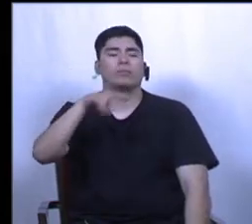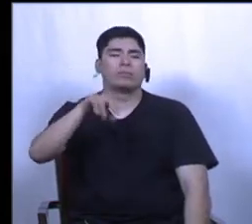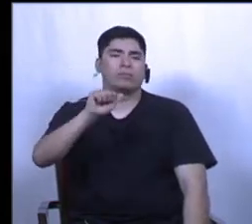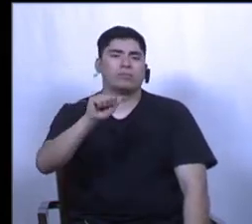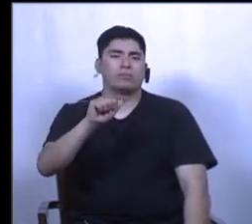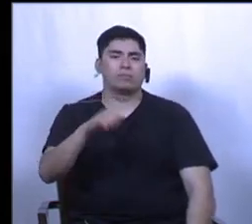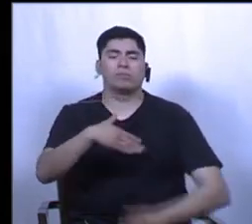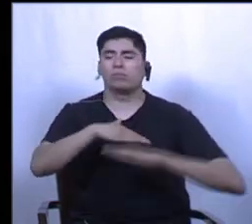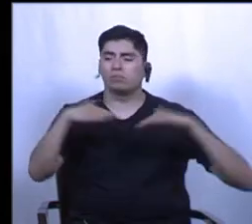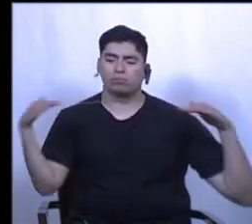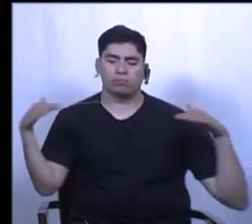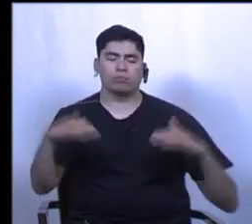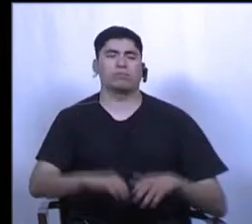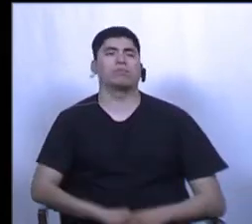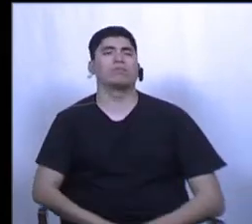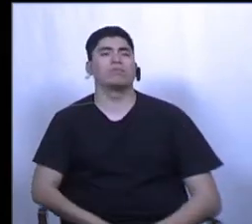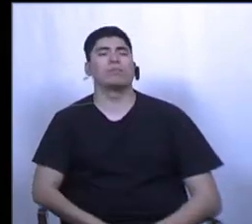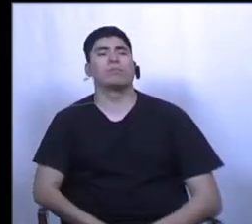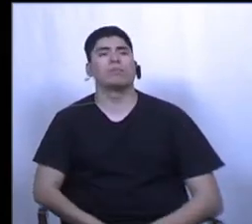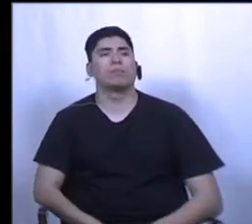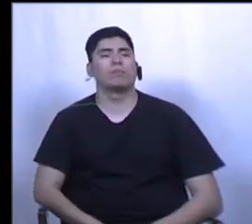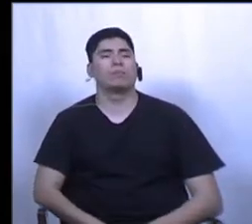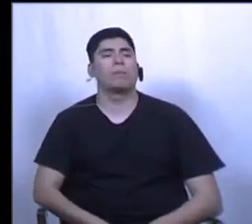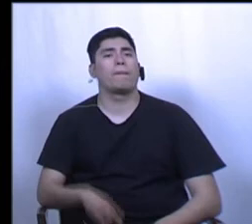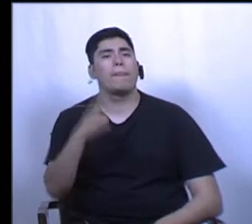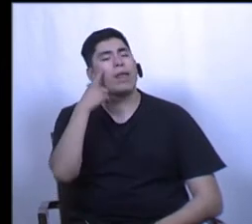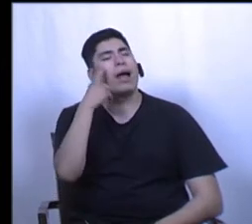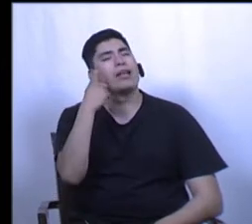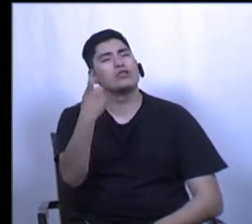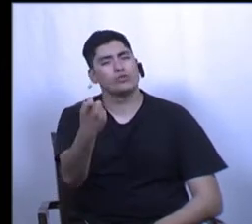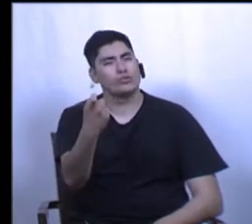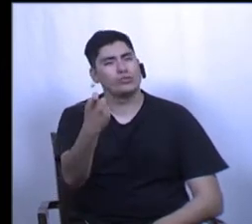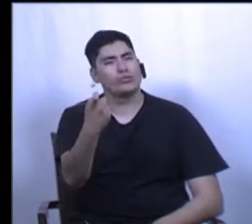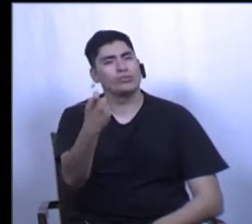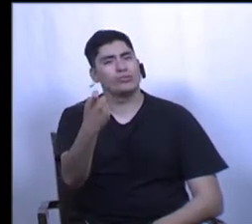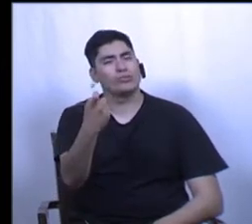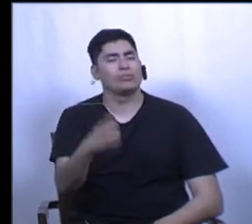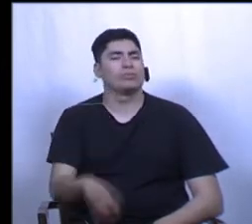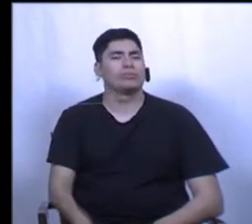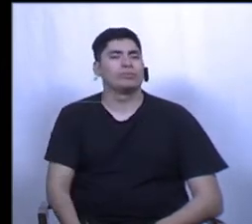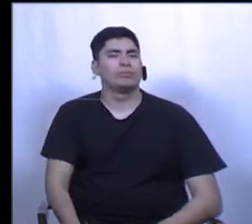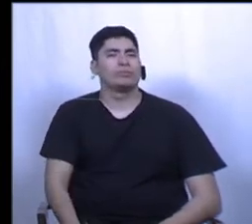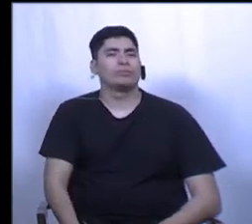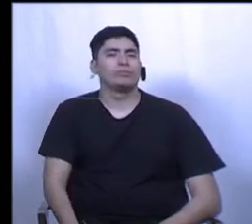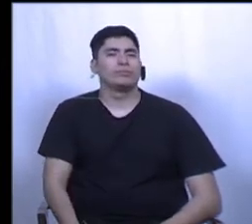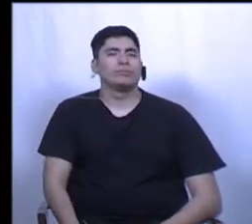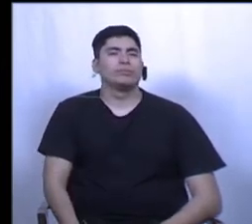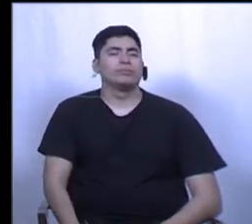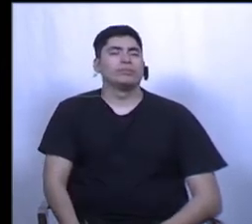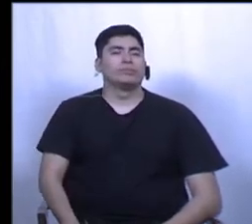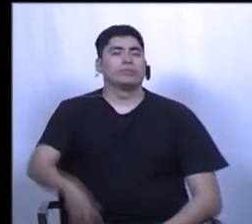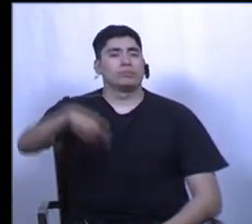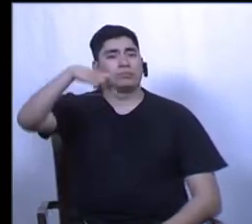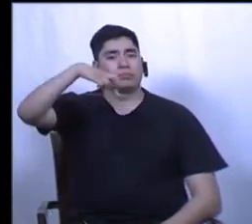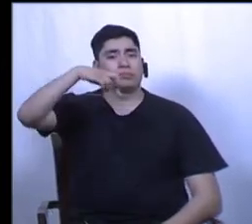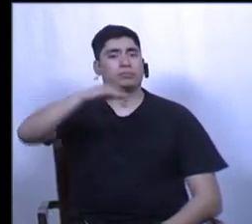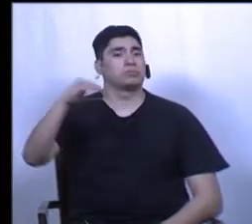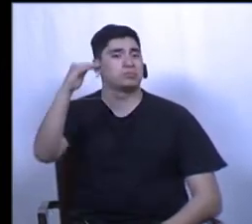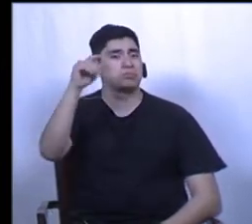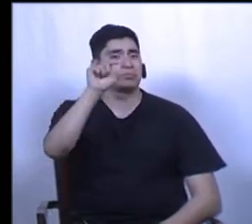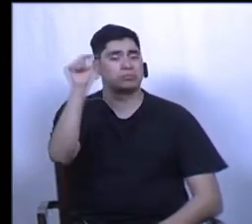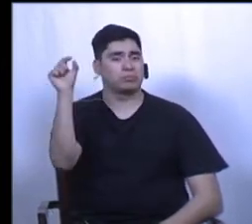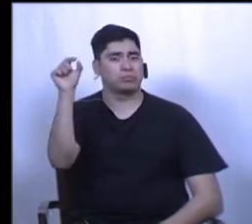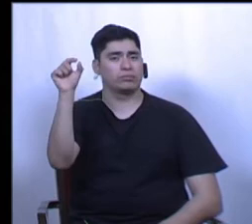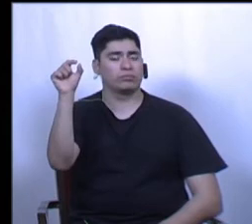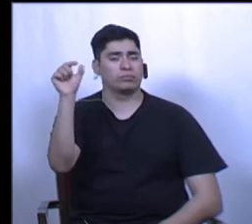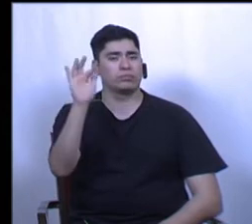desplegada. En la parte azul, la molécula que dice PERK, tiene una P arriba,